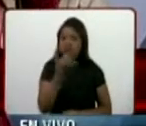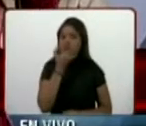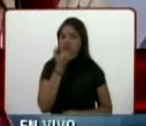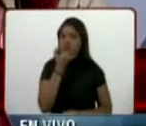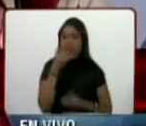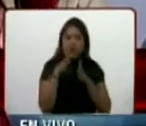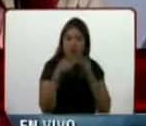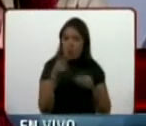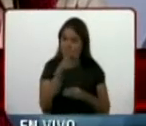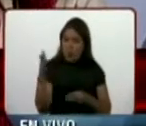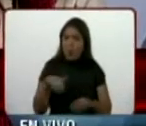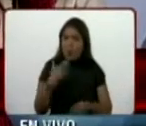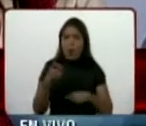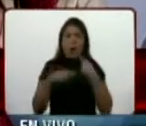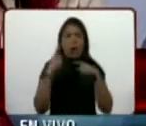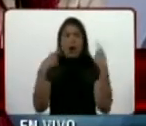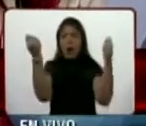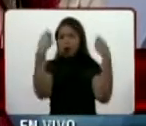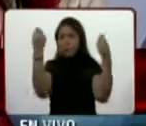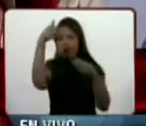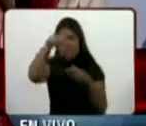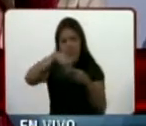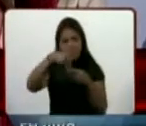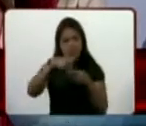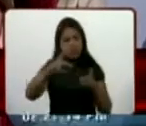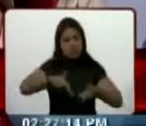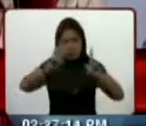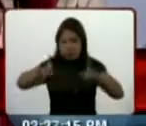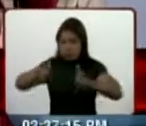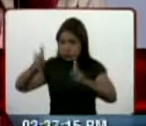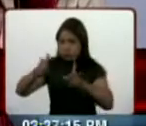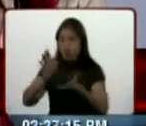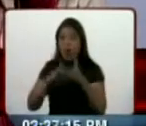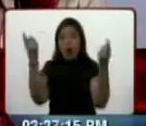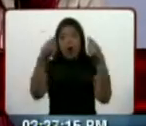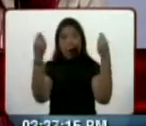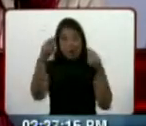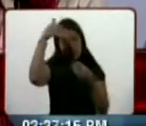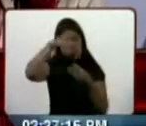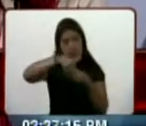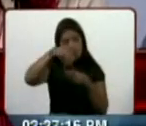Todos se han podido expresar en la campaña electoral. Hemos hecho una campaña electoral